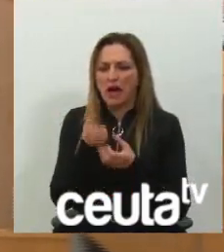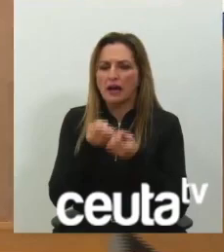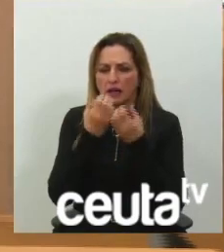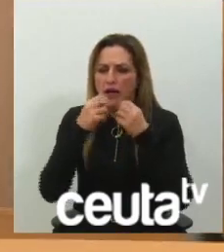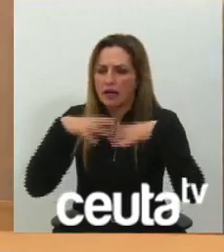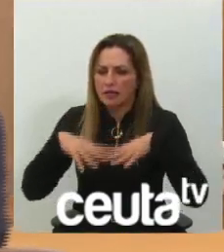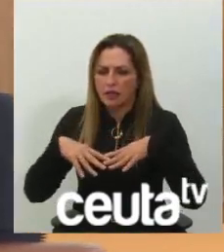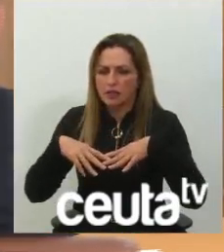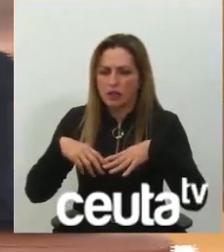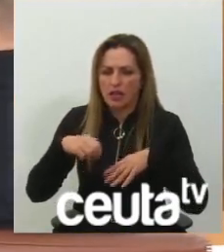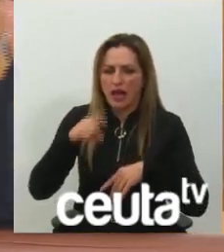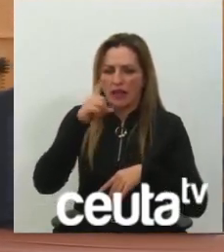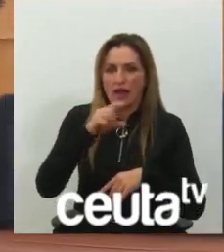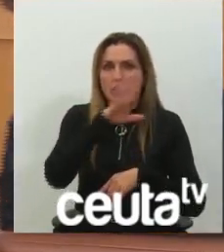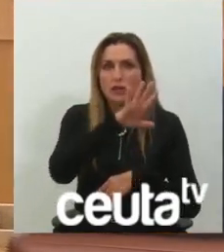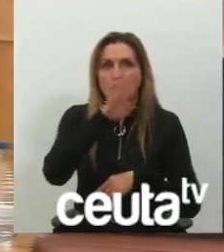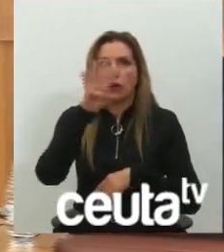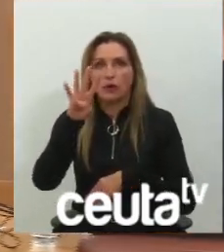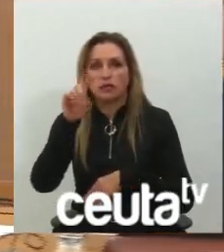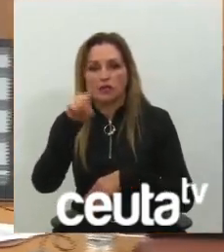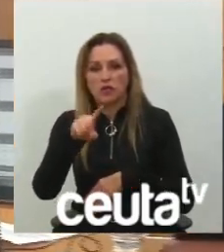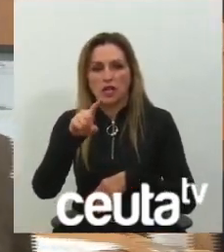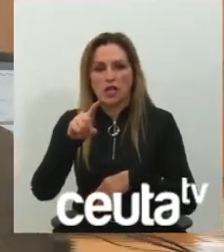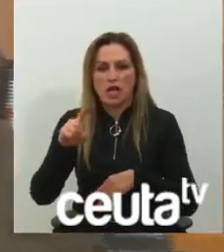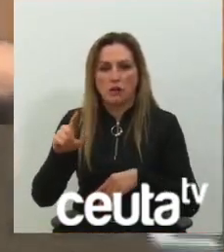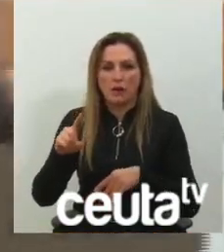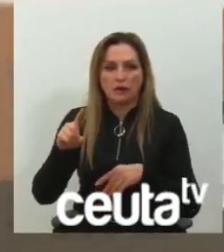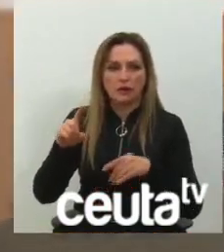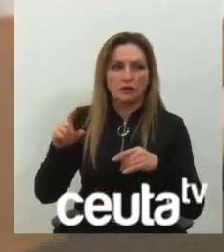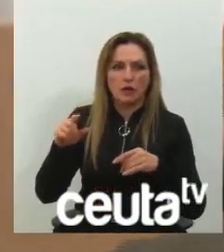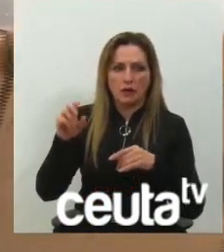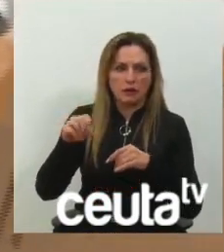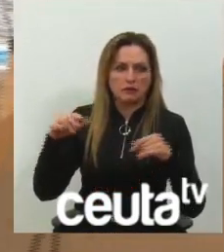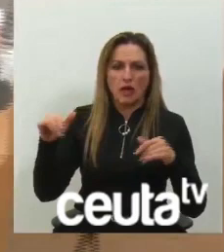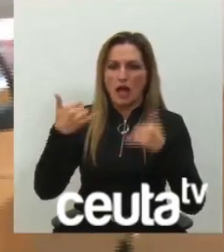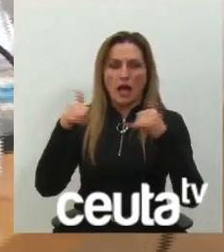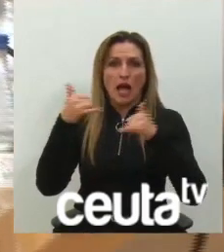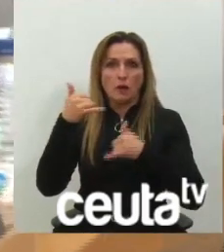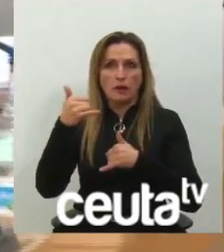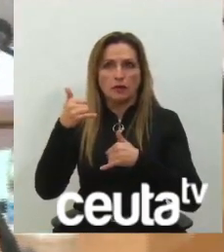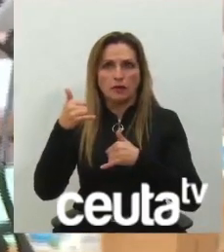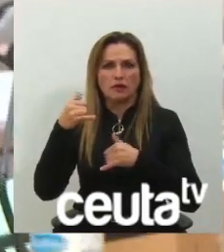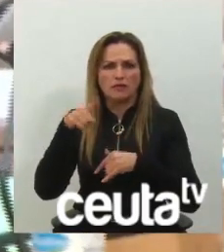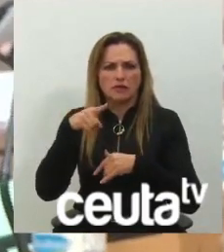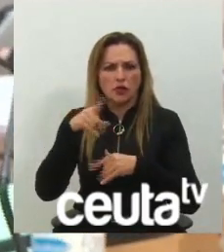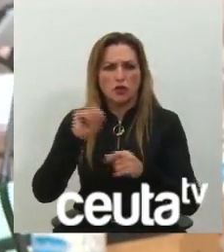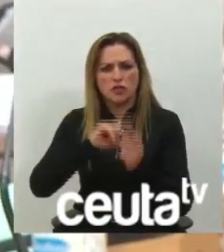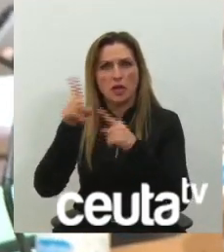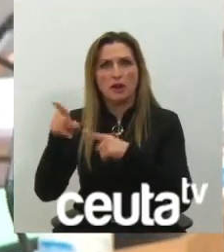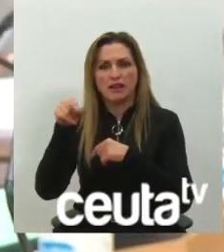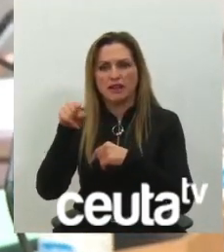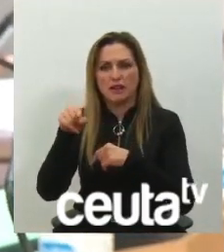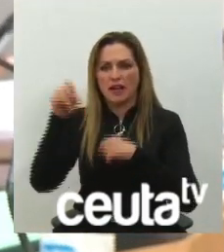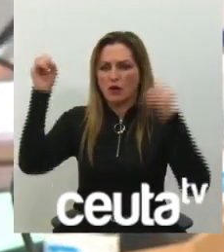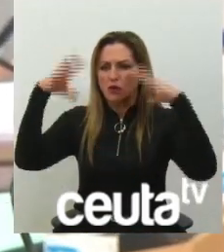pla que en el año 54 cuando lo llevaron a nueva york y vio todas las luces encendidas y por todas las calles iluminadas no se le ocurre otra cosa que preguntar quién paga